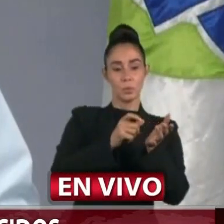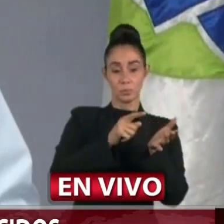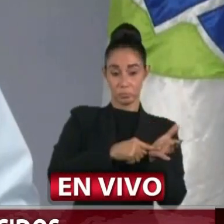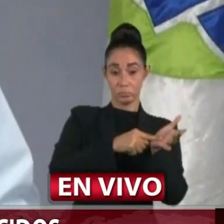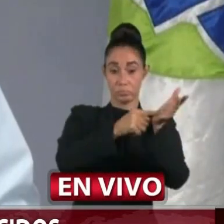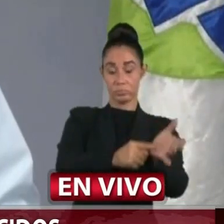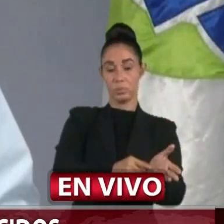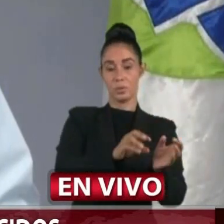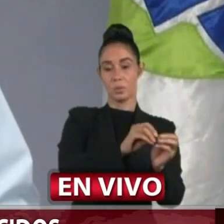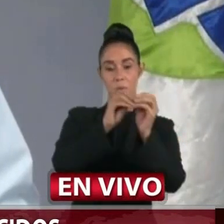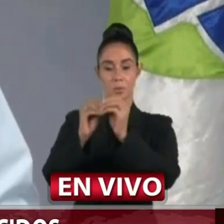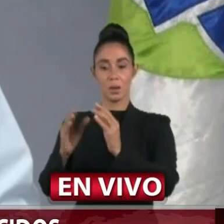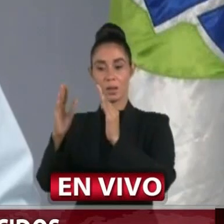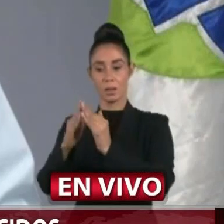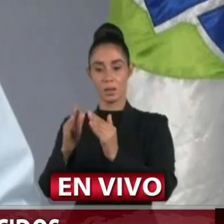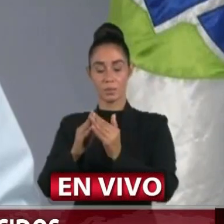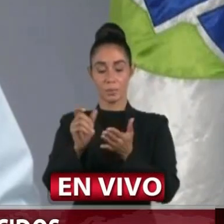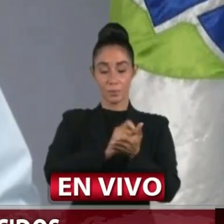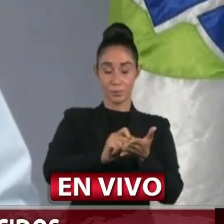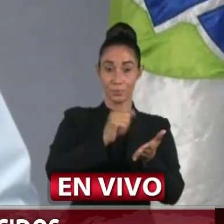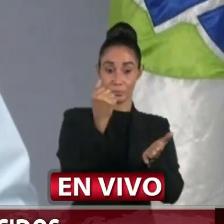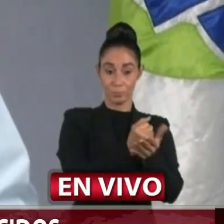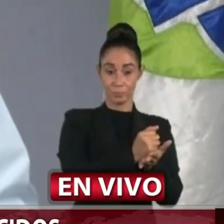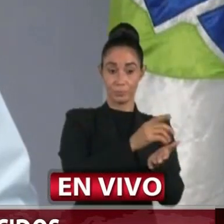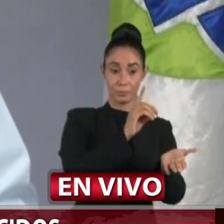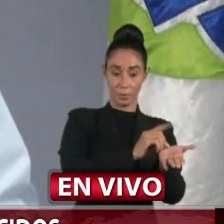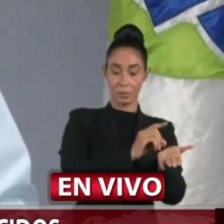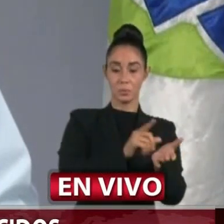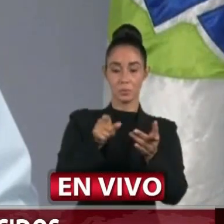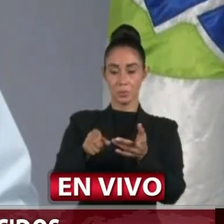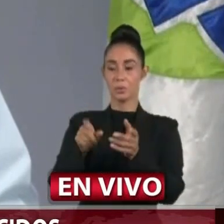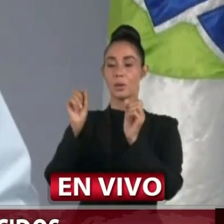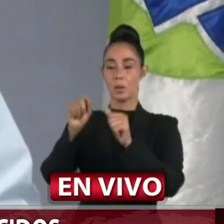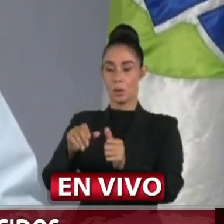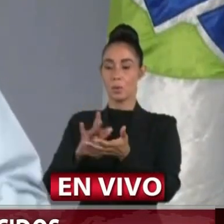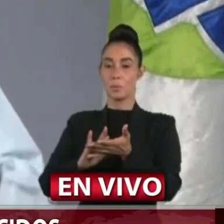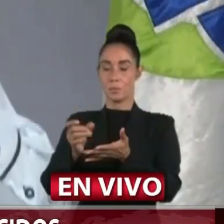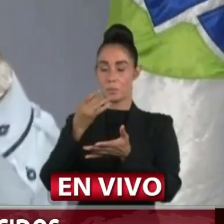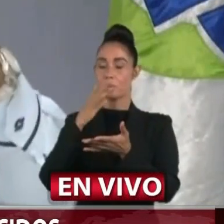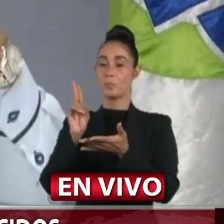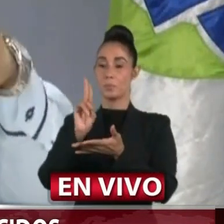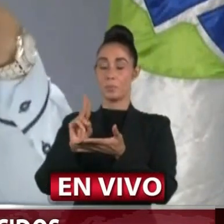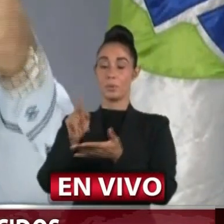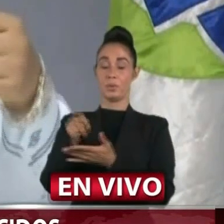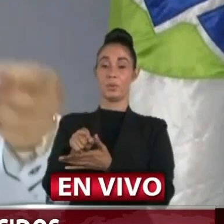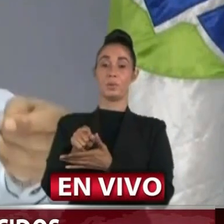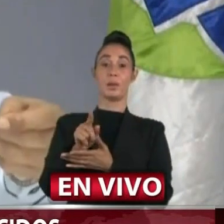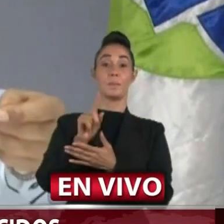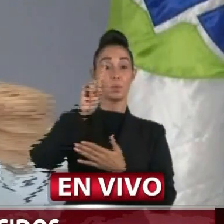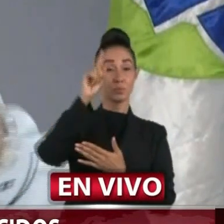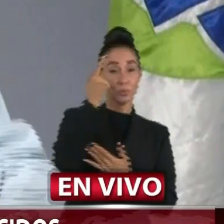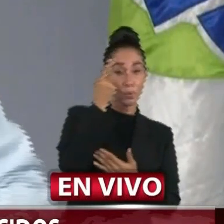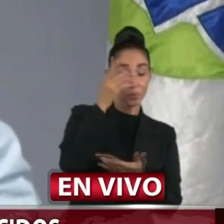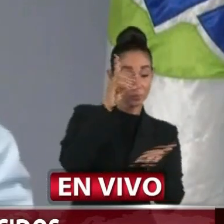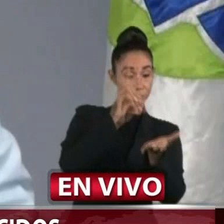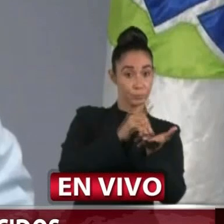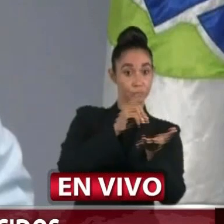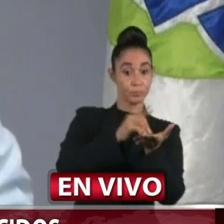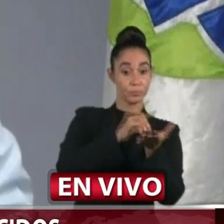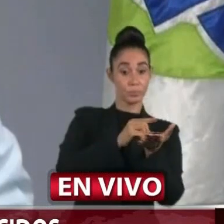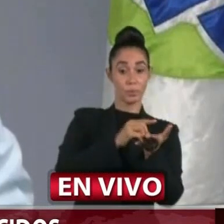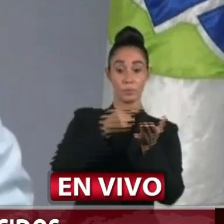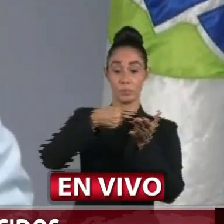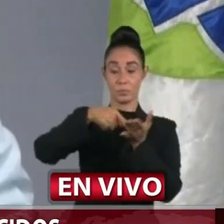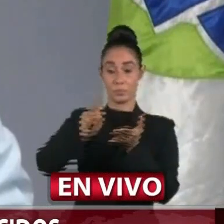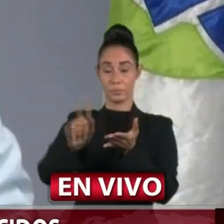en las estadías domiciliarias, con las cuales solo bajo vigilancia médica se